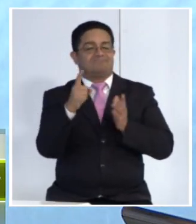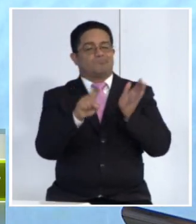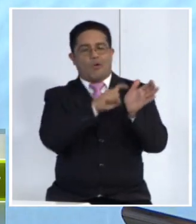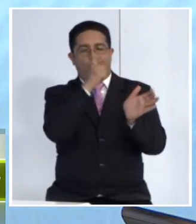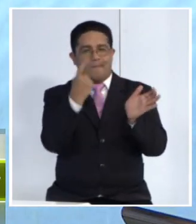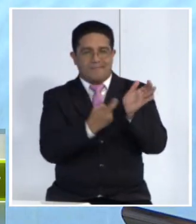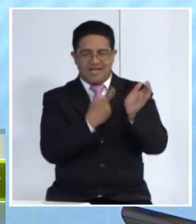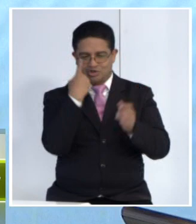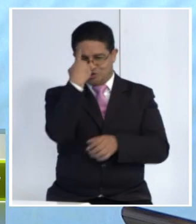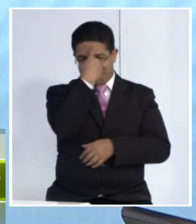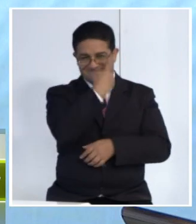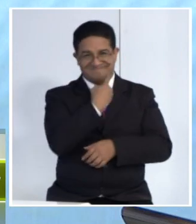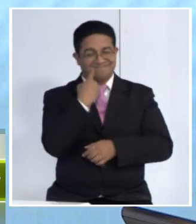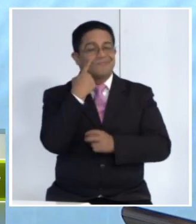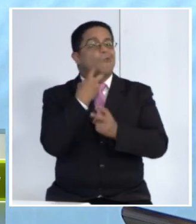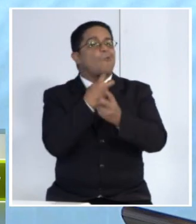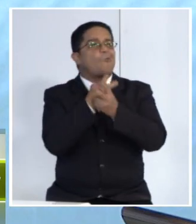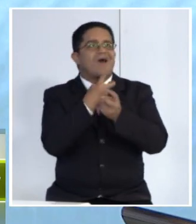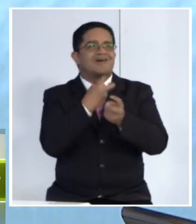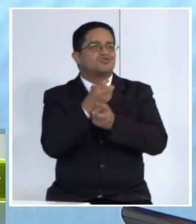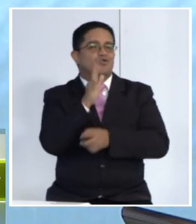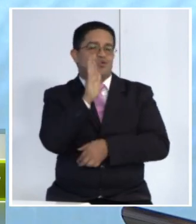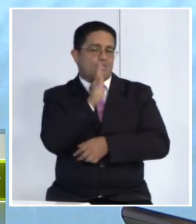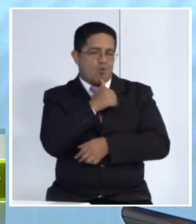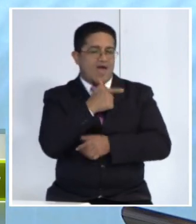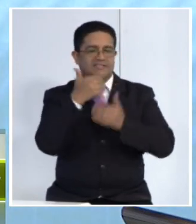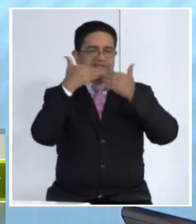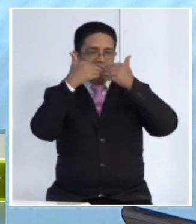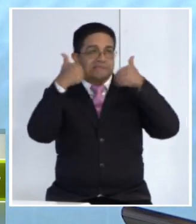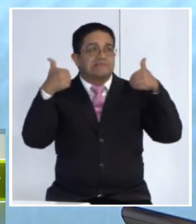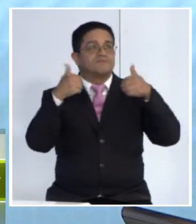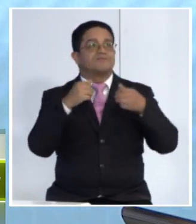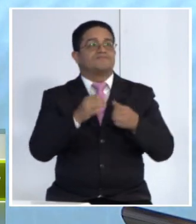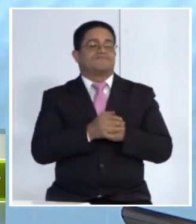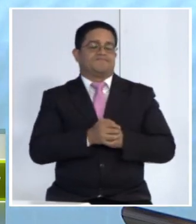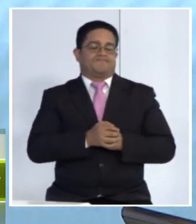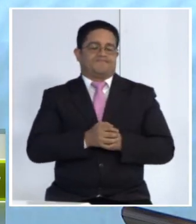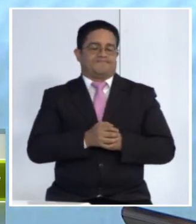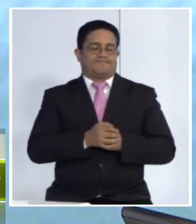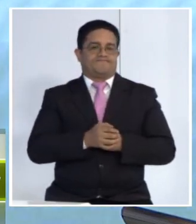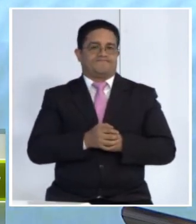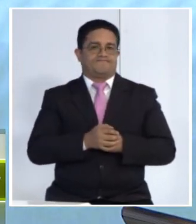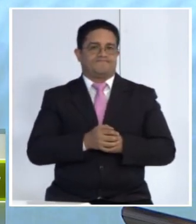Hay ciertas hendiduras que también son craneofaciales.